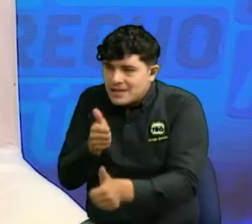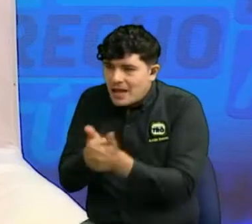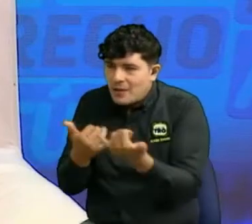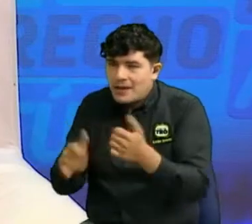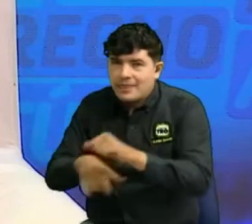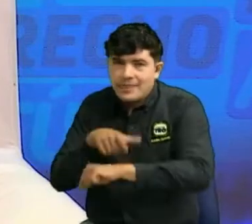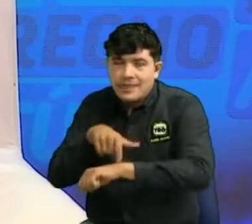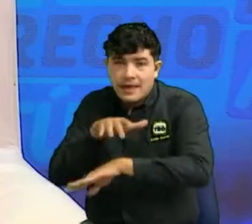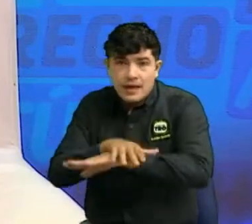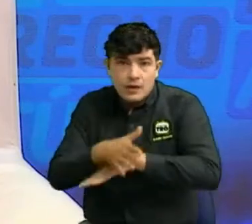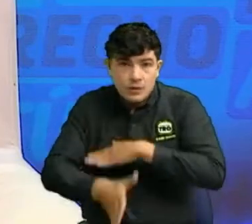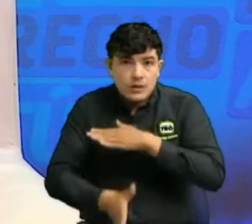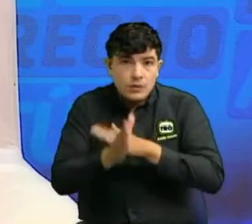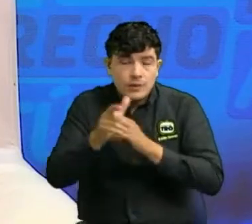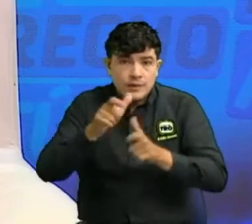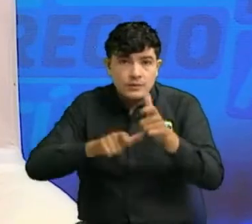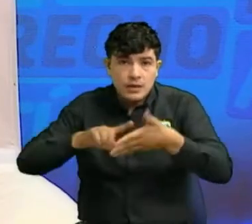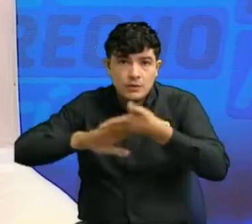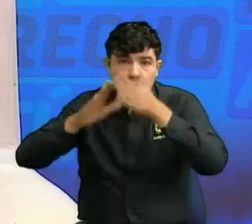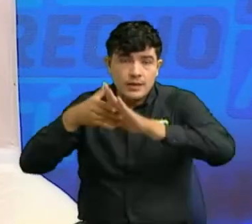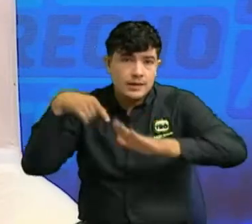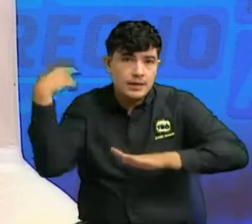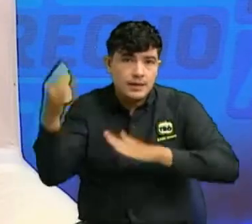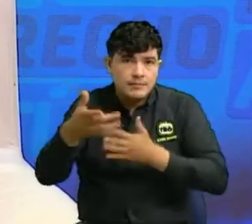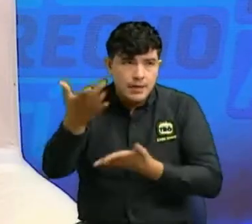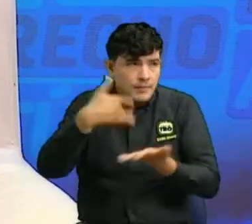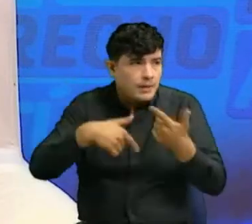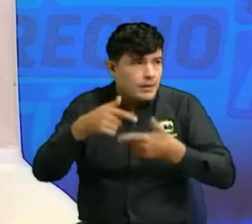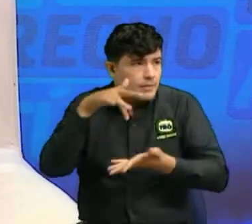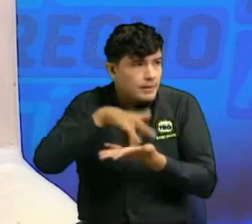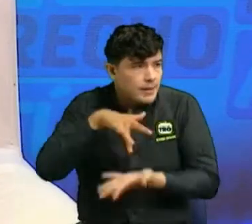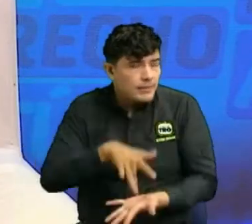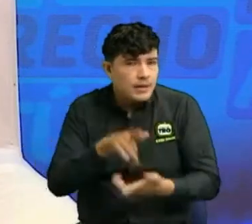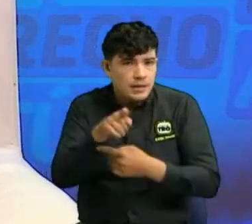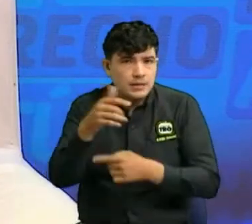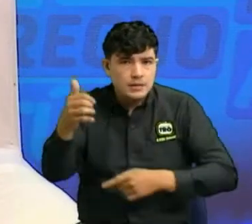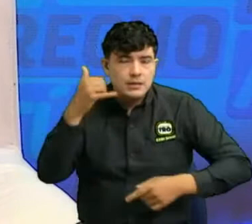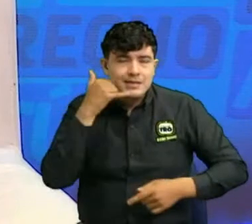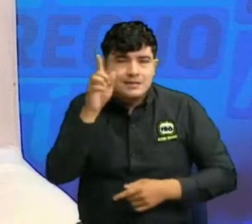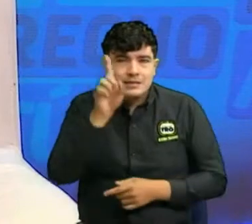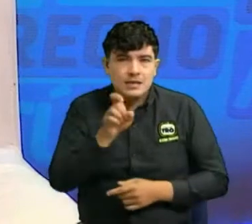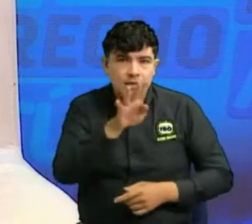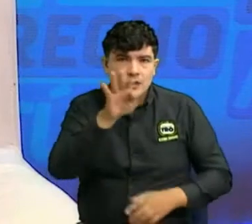tarde. Continuamos con la participación de nuestros televidentes, aquellos que nos llaman a través del